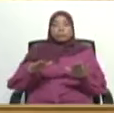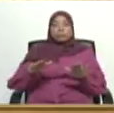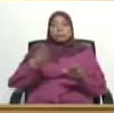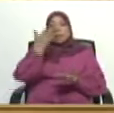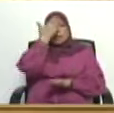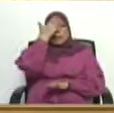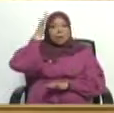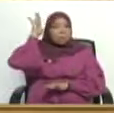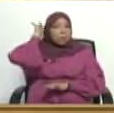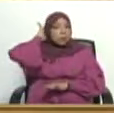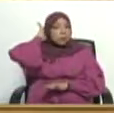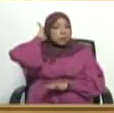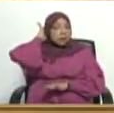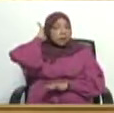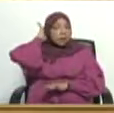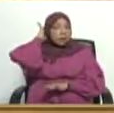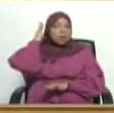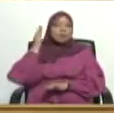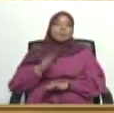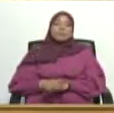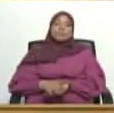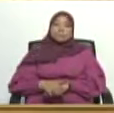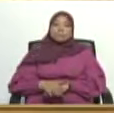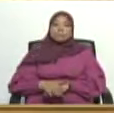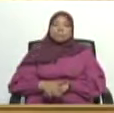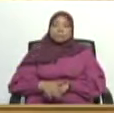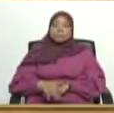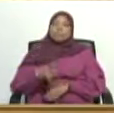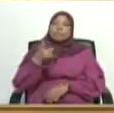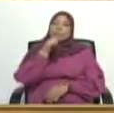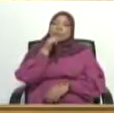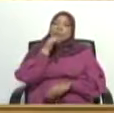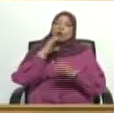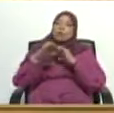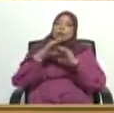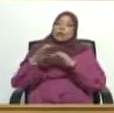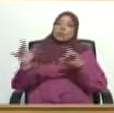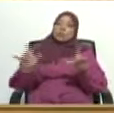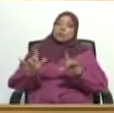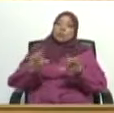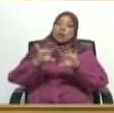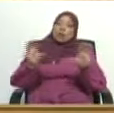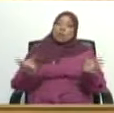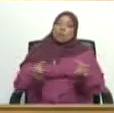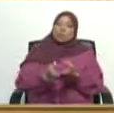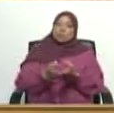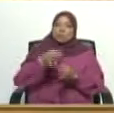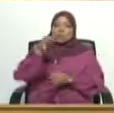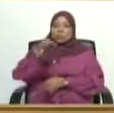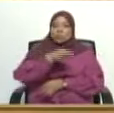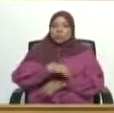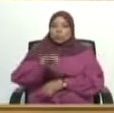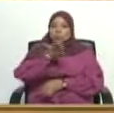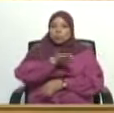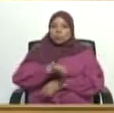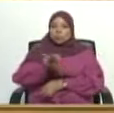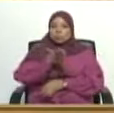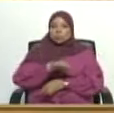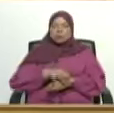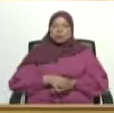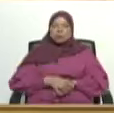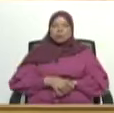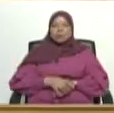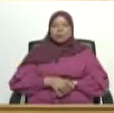Hipocresías como la que señalan e intentan vender en los medios de comunicación del mundo civilizado occidental, que